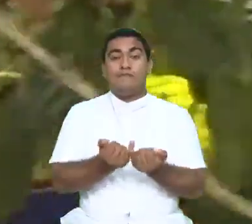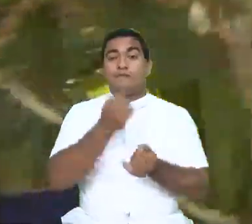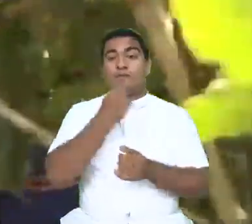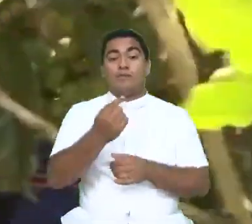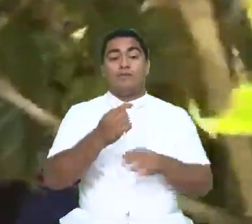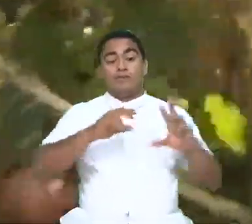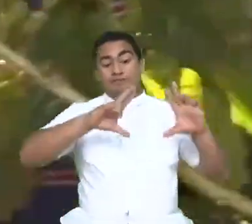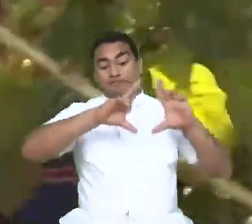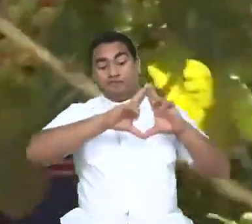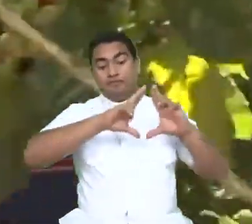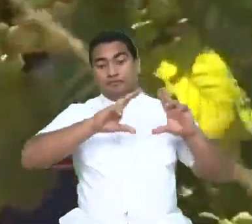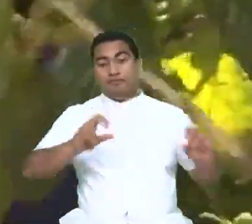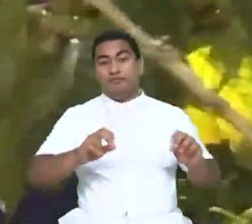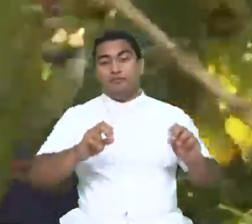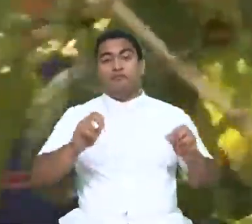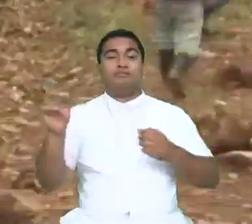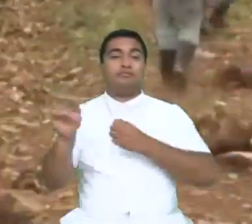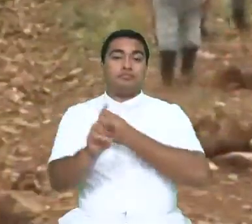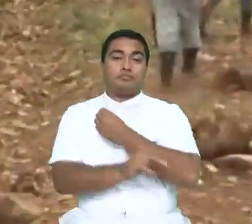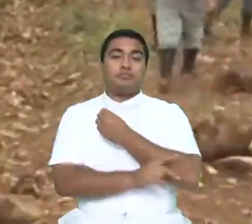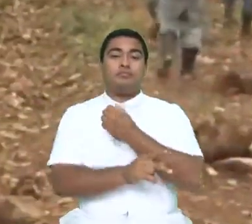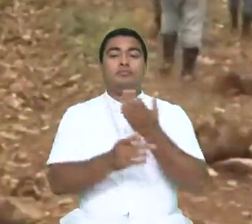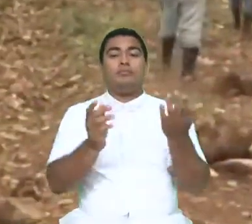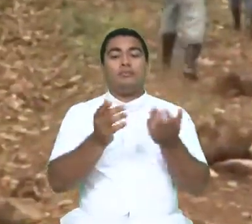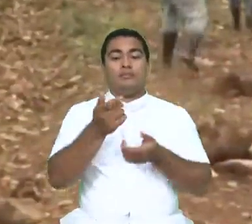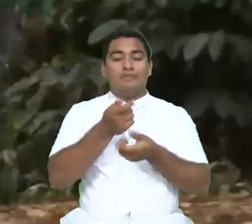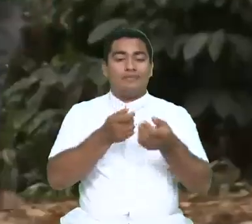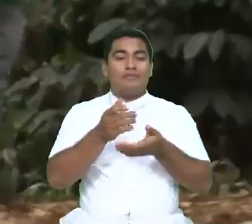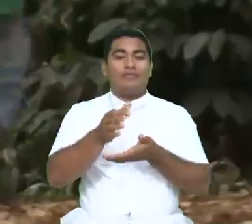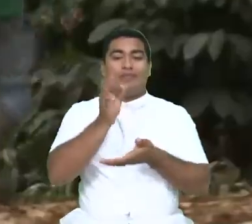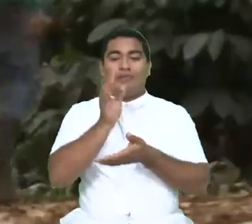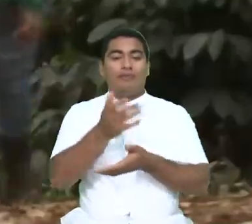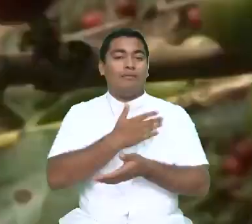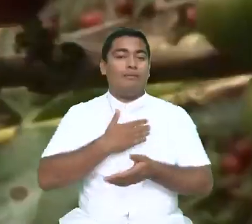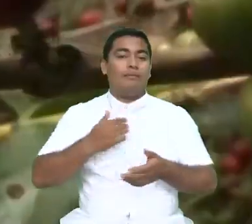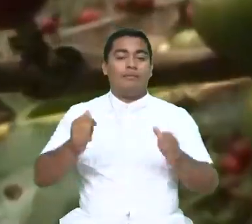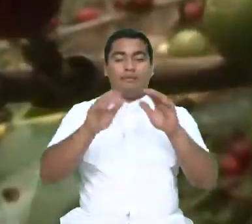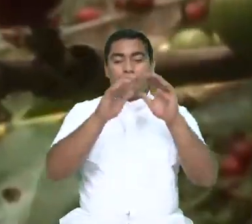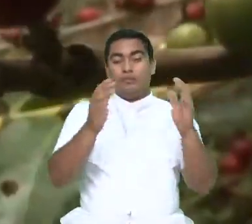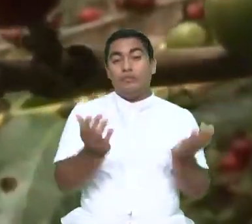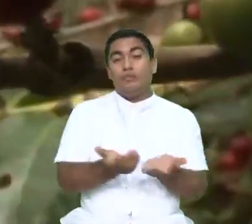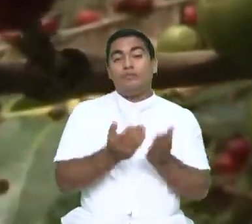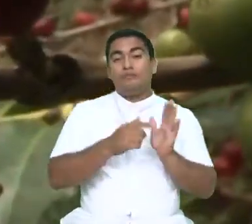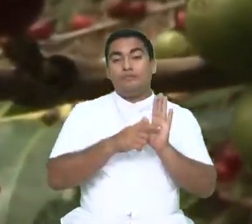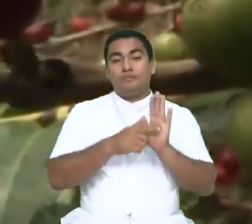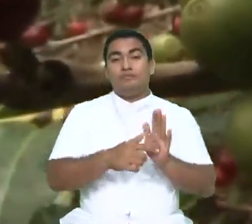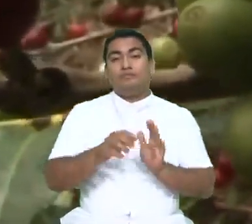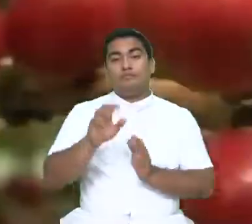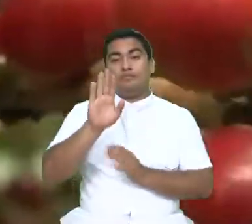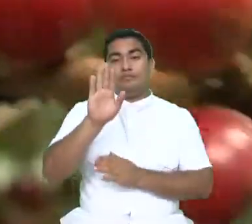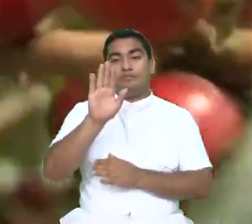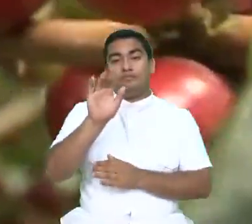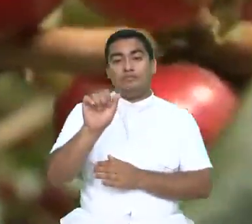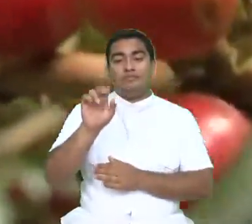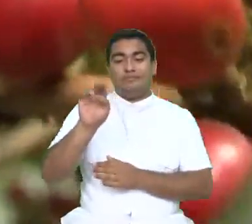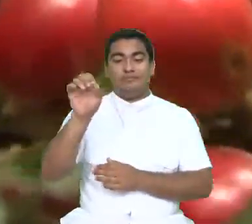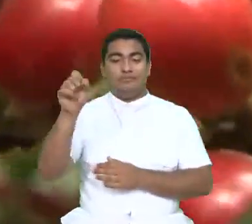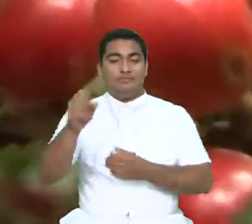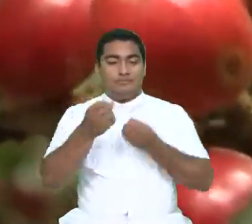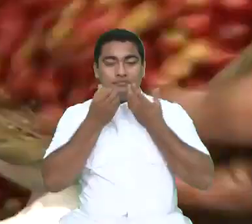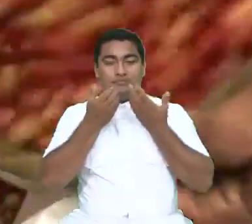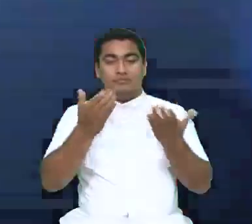Lagos y Volcanes como un país productor de los mejores cafés del mundo. Para el canal parlamentario les informó Vanessa Paz.